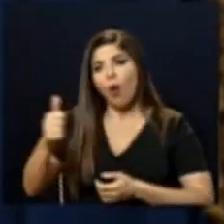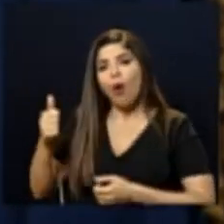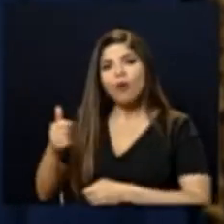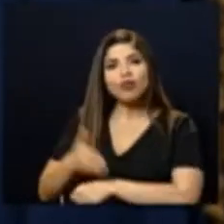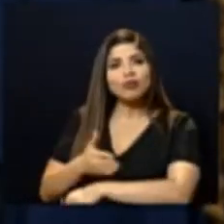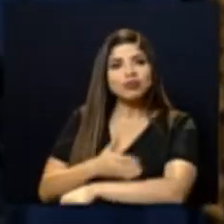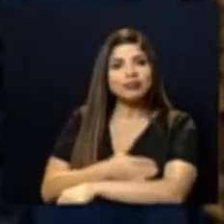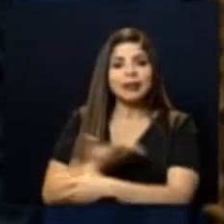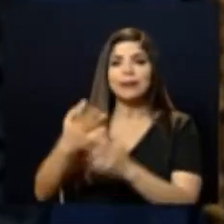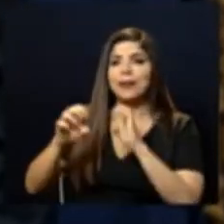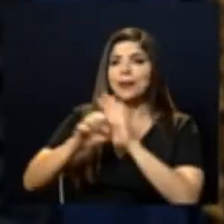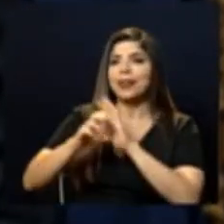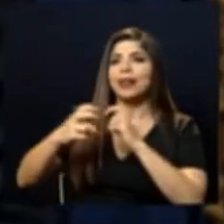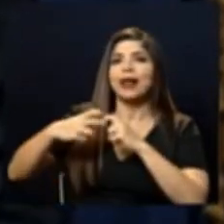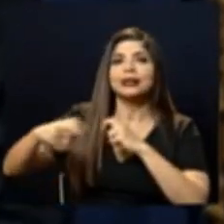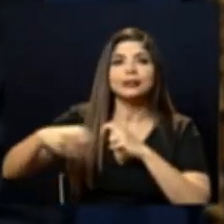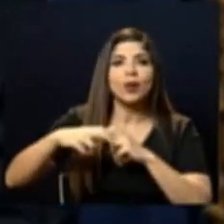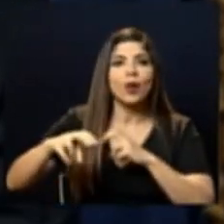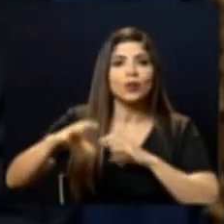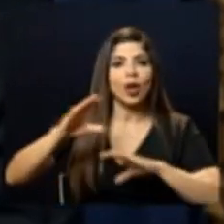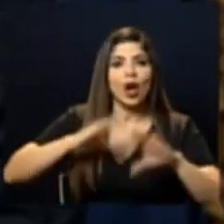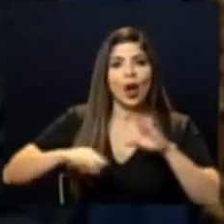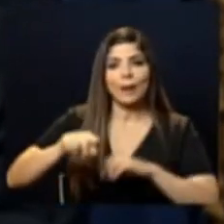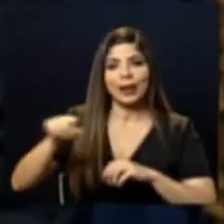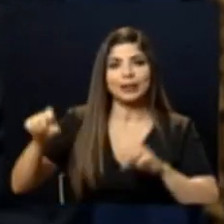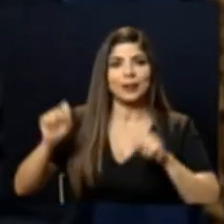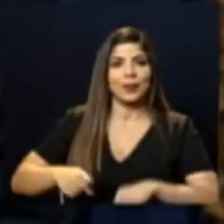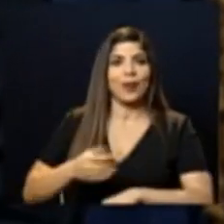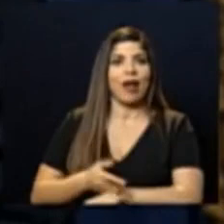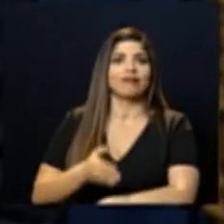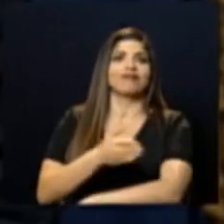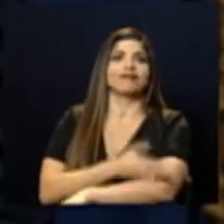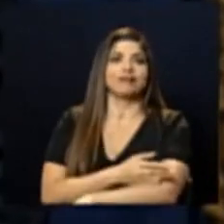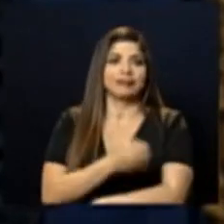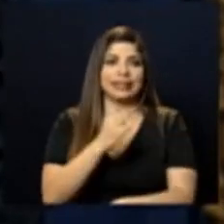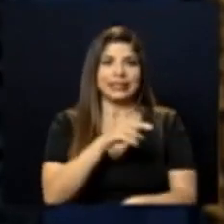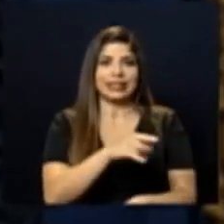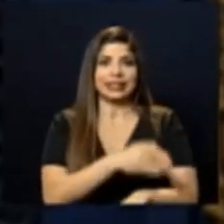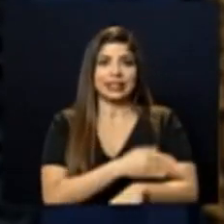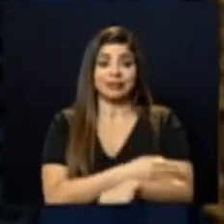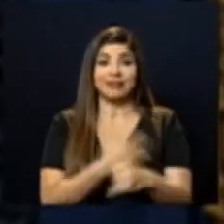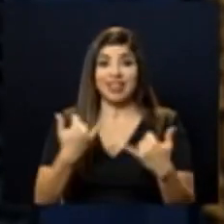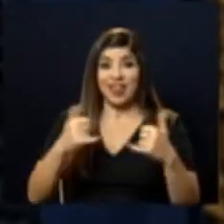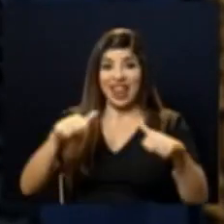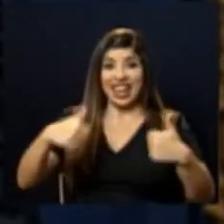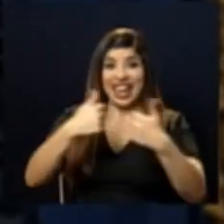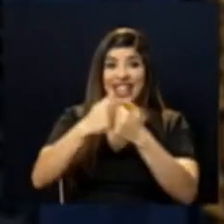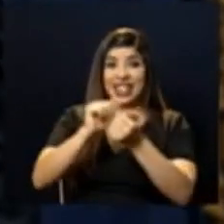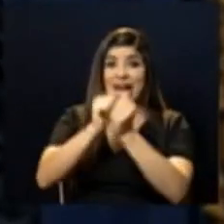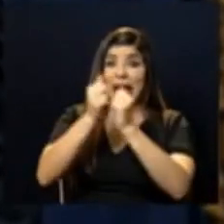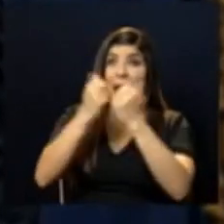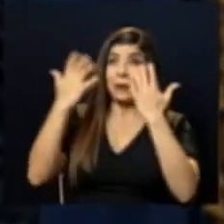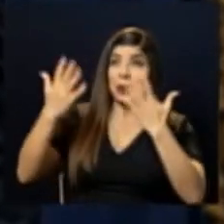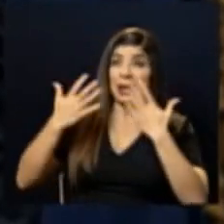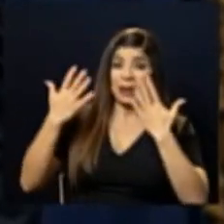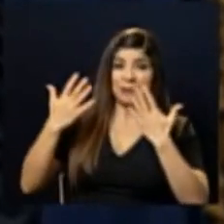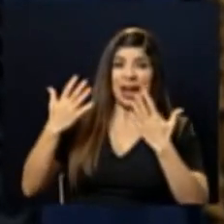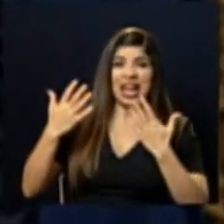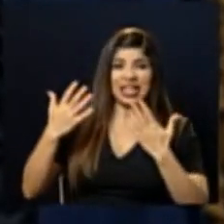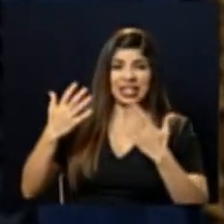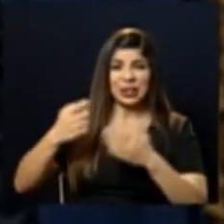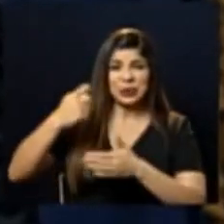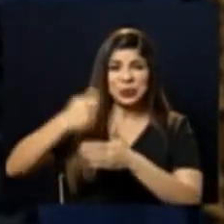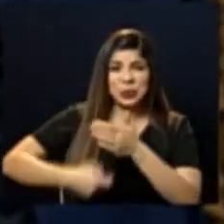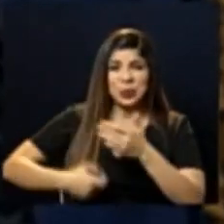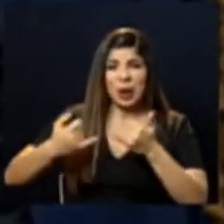como el transporte y el comercio. Con el reto del cambio climático, con efectos extremos como